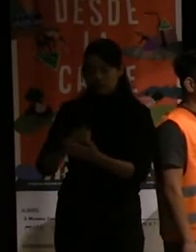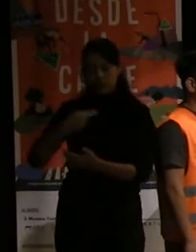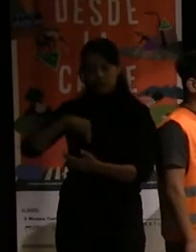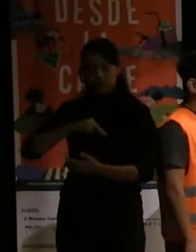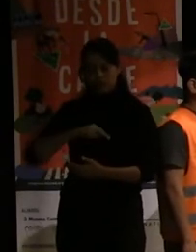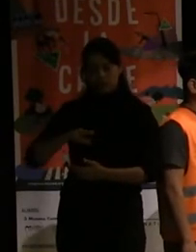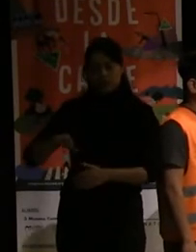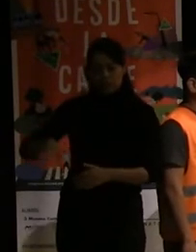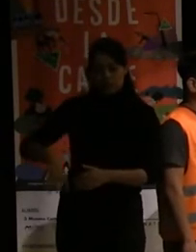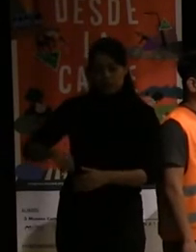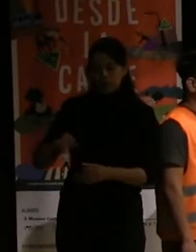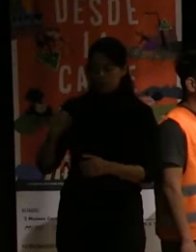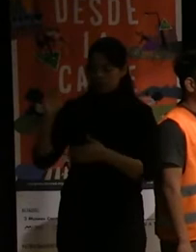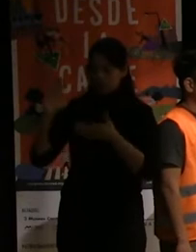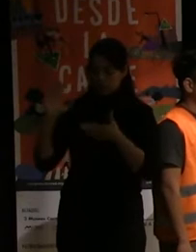comprometidas